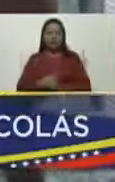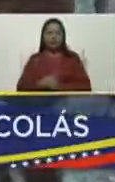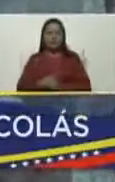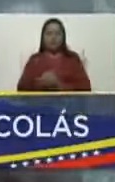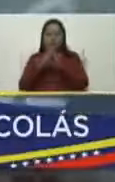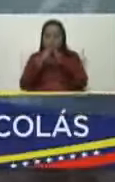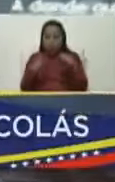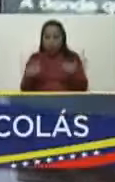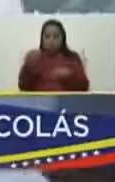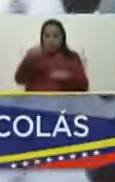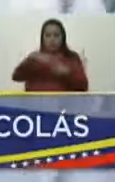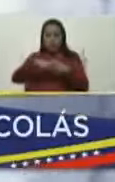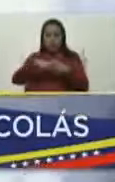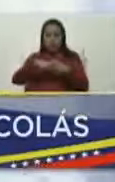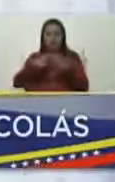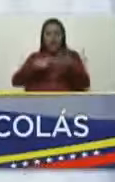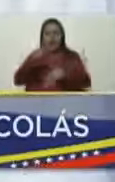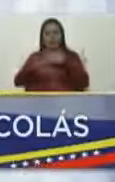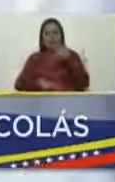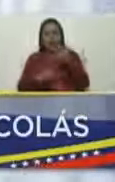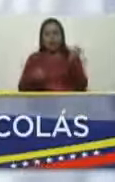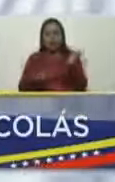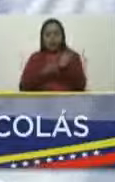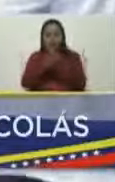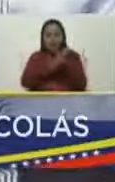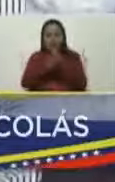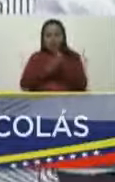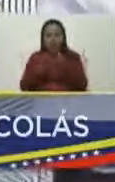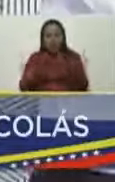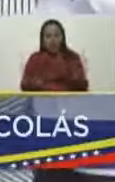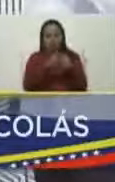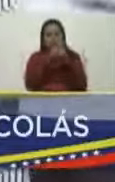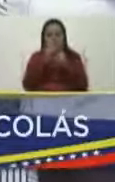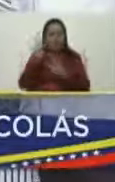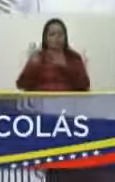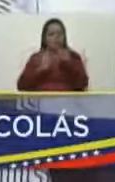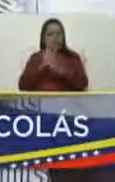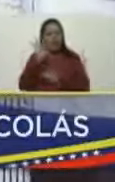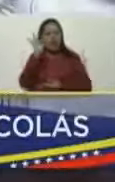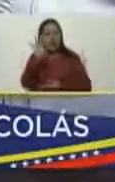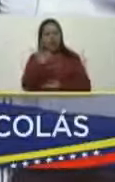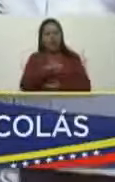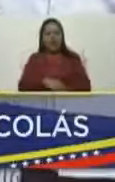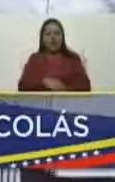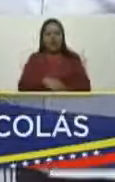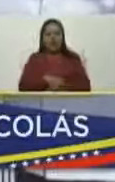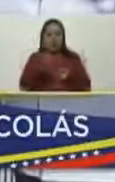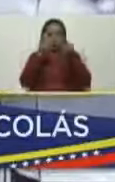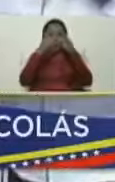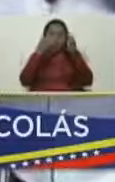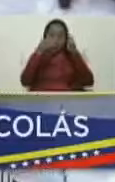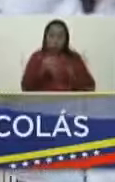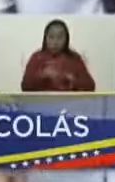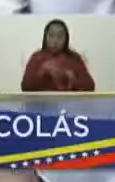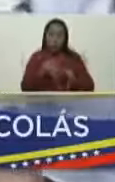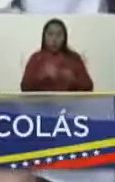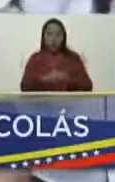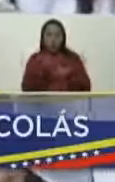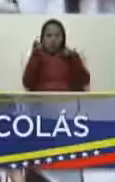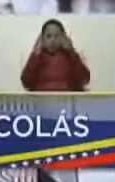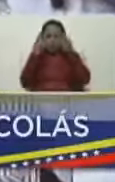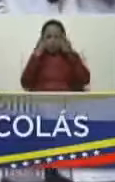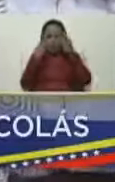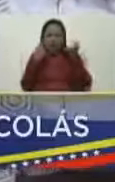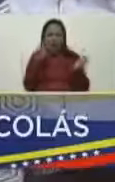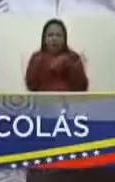beneficiarios del plan Emprender Juntos. Acuérdese las 4F, ¿no? Formalización, formación, financiamiento y feria. Y bueno,